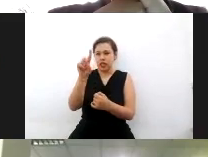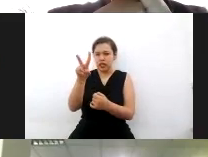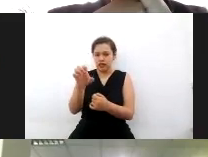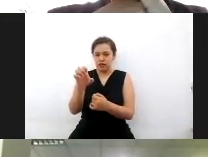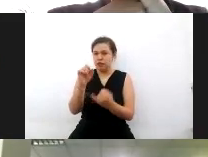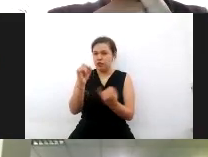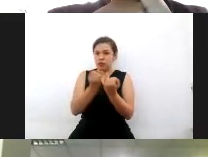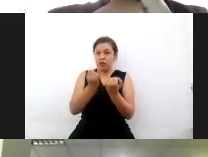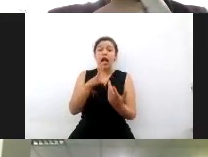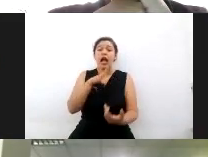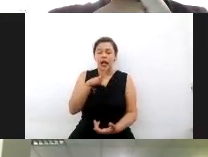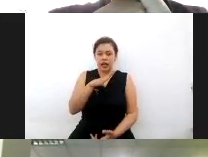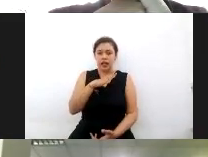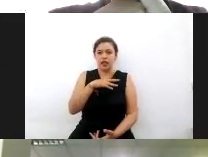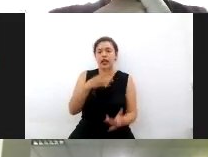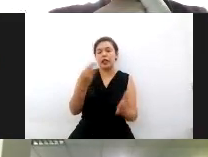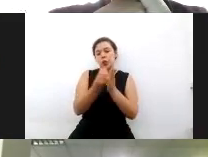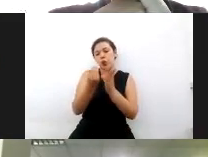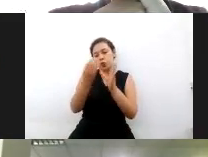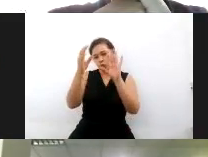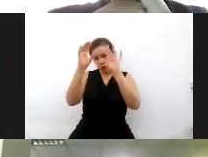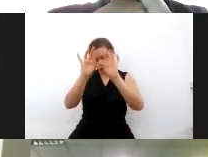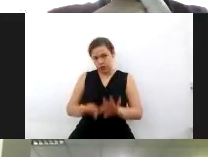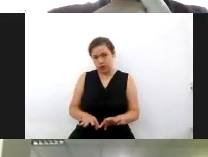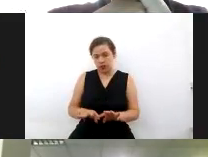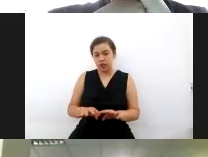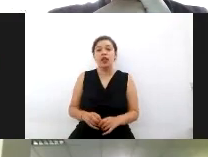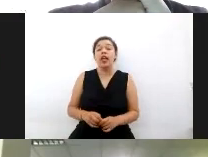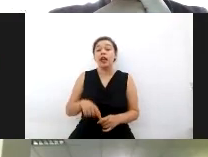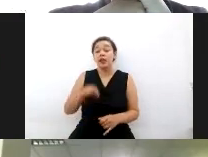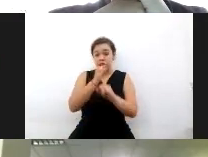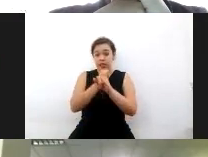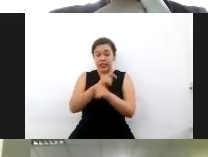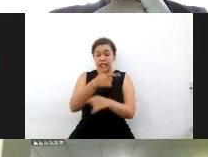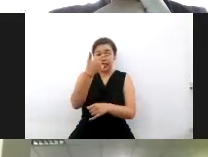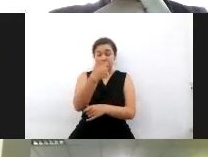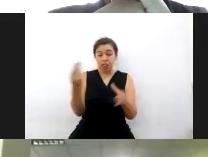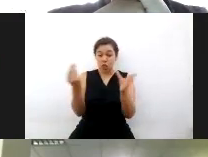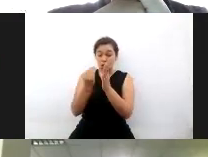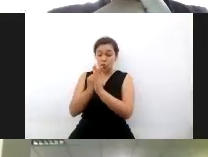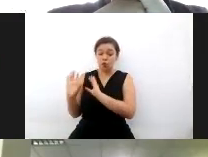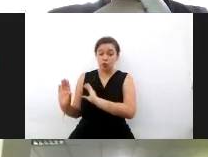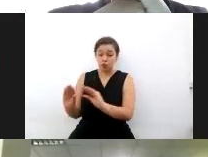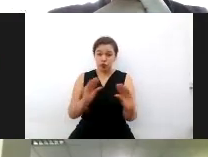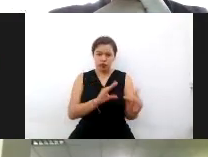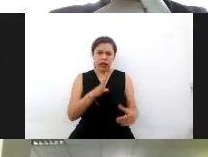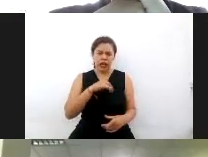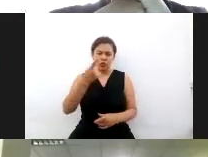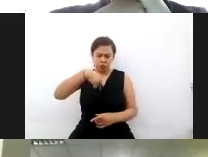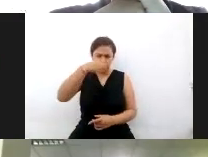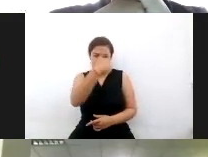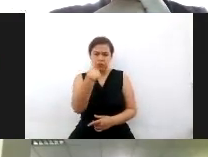Bueno, tenemos todas estas capacitaciones. En la página de internet tenemos 7 capacitaciones y allí ustedes las van a poder